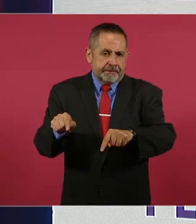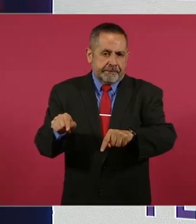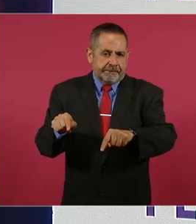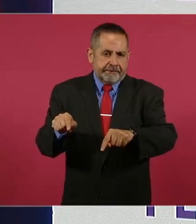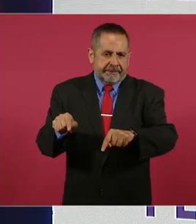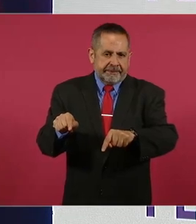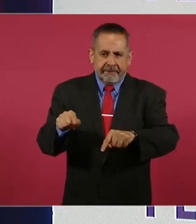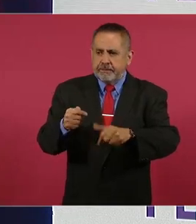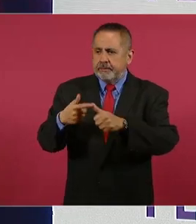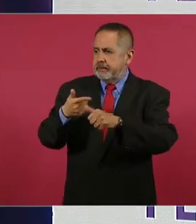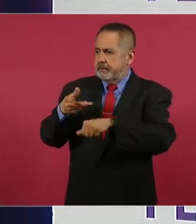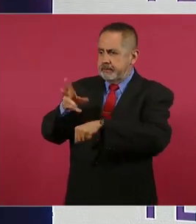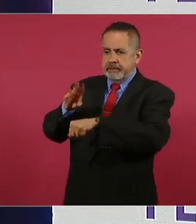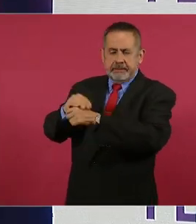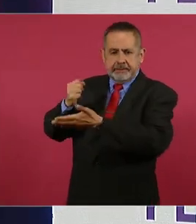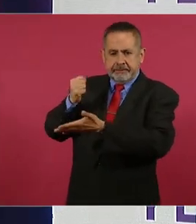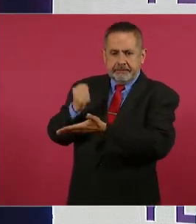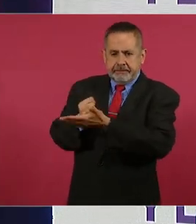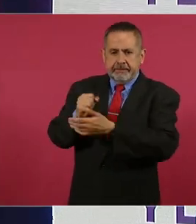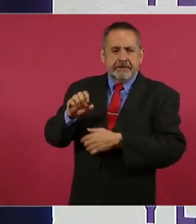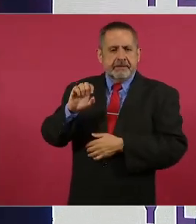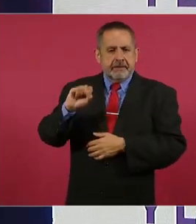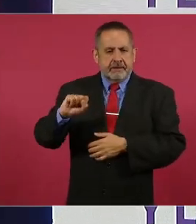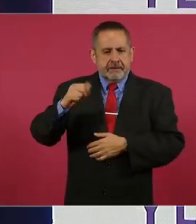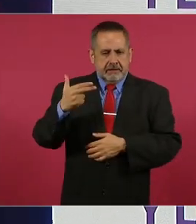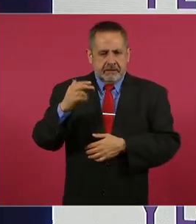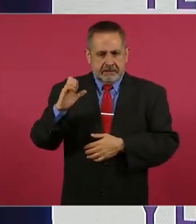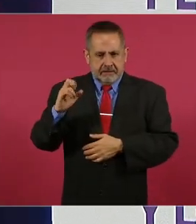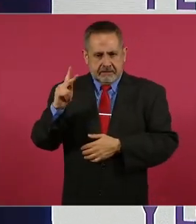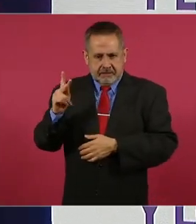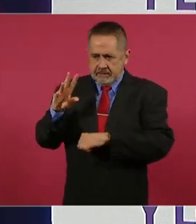la autorización de Hacienda,